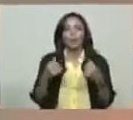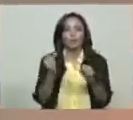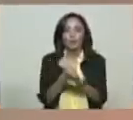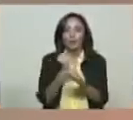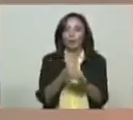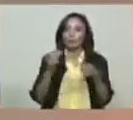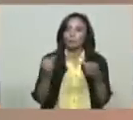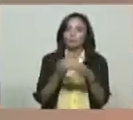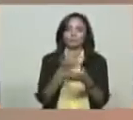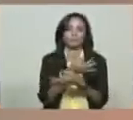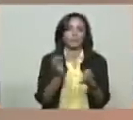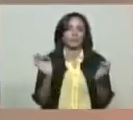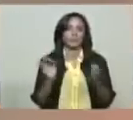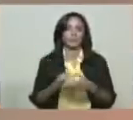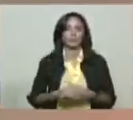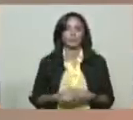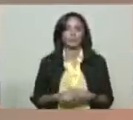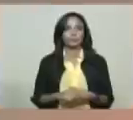Extraordinario.